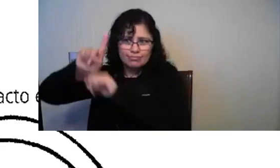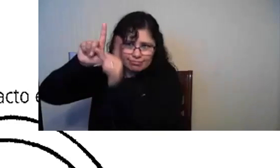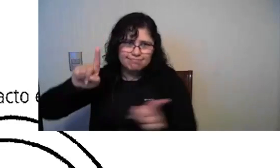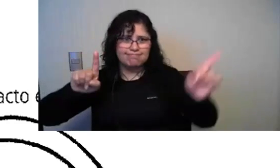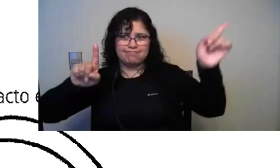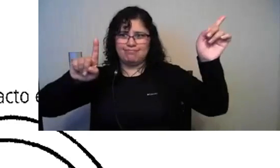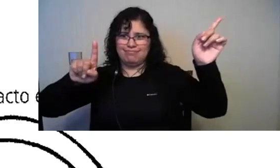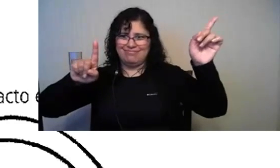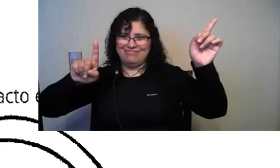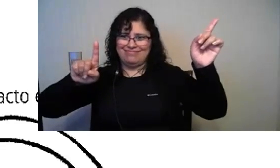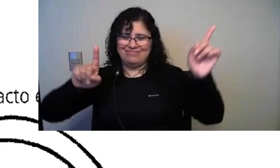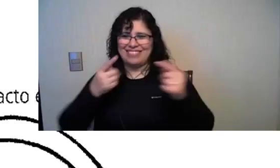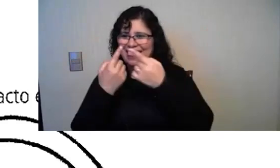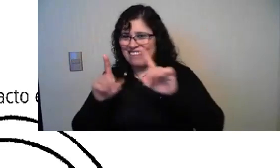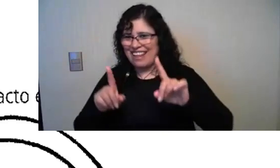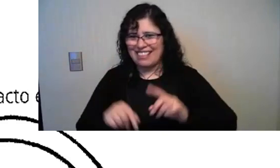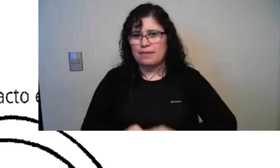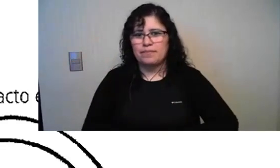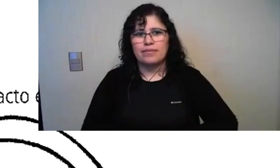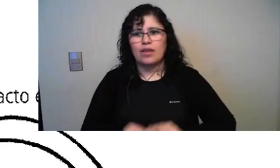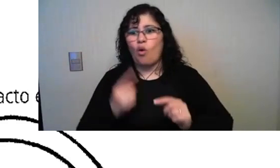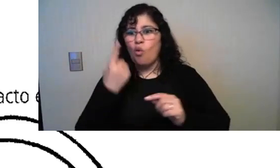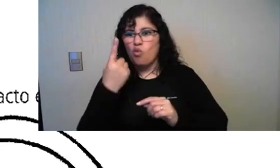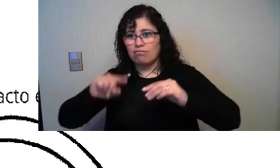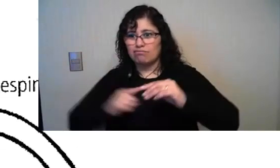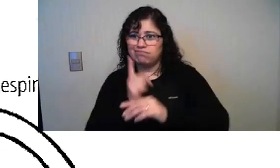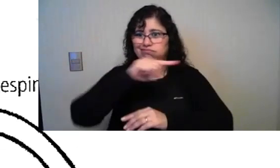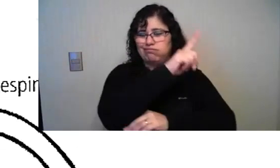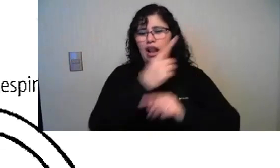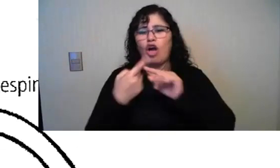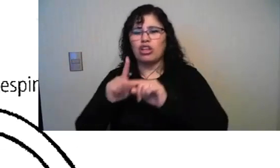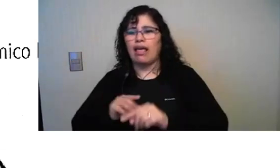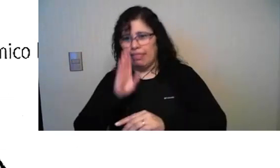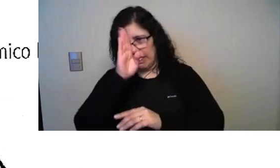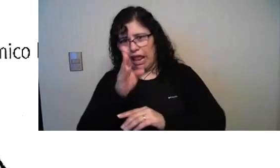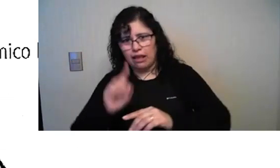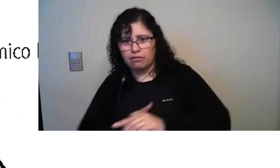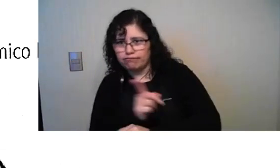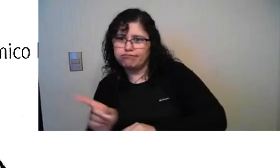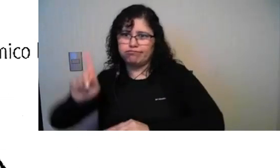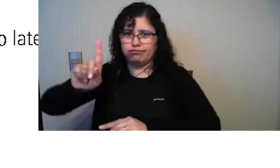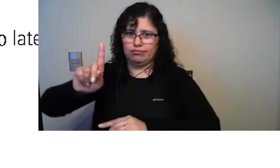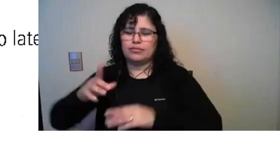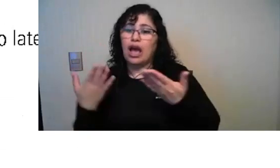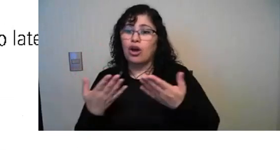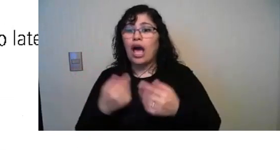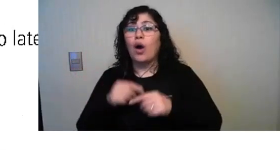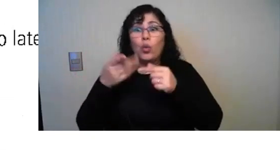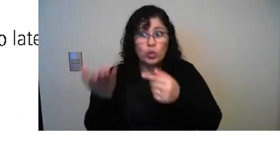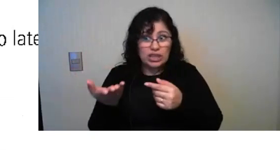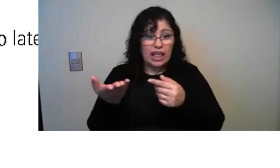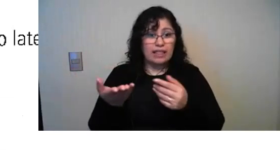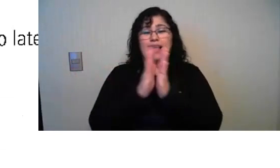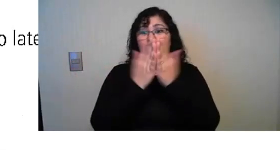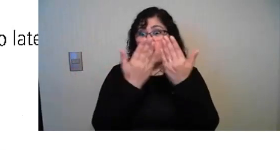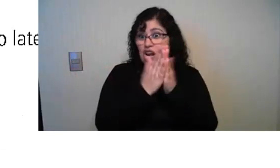entrando la médula espinal. Una se cruza y la otra es directa. Entonces, en la literatura se pueden encontrar con que un